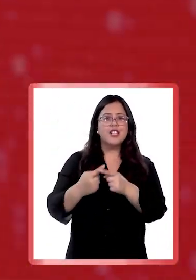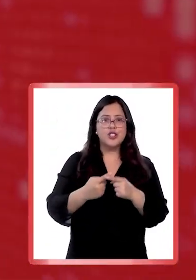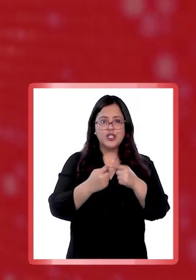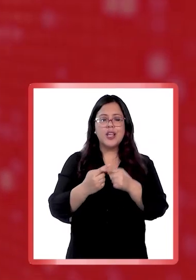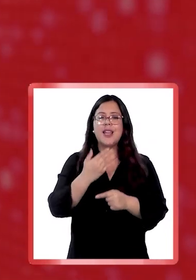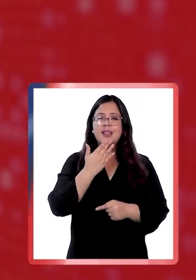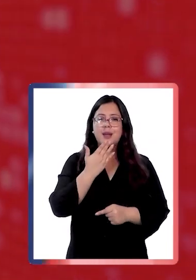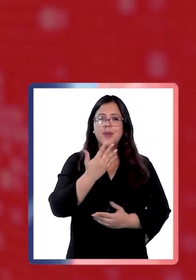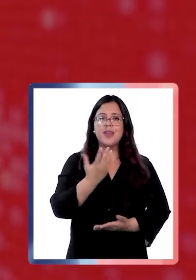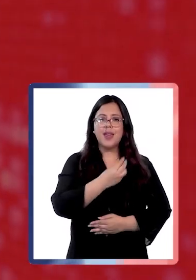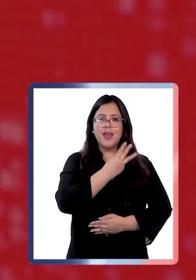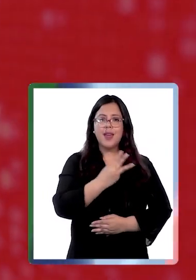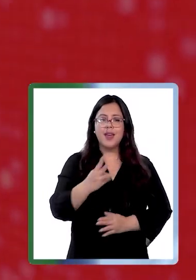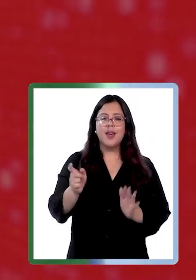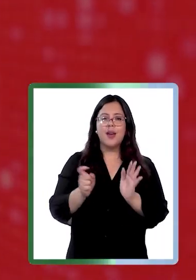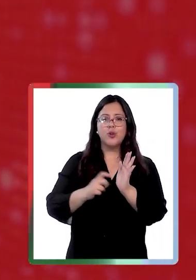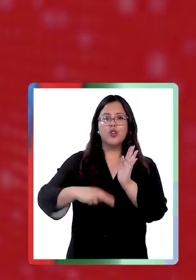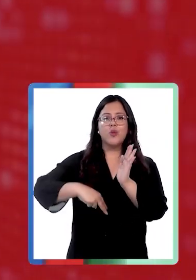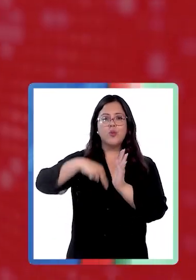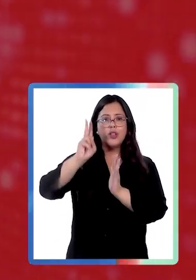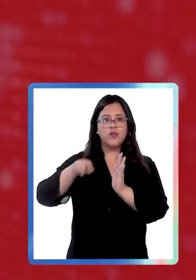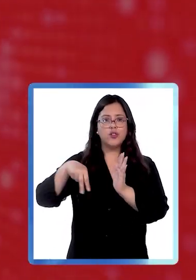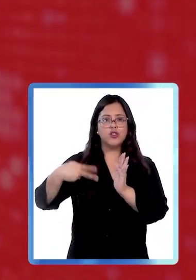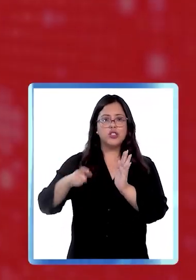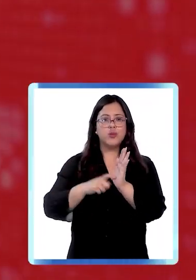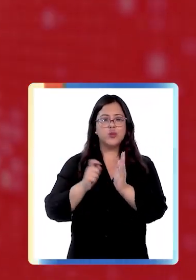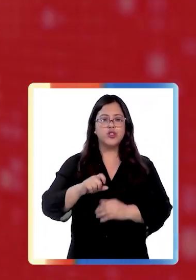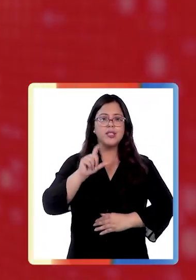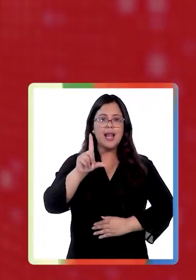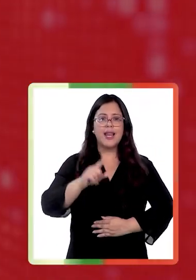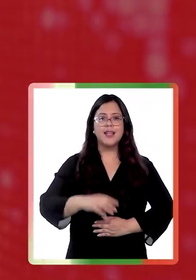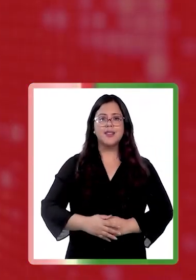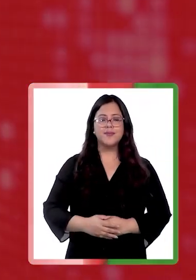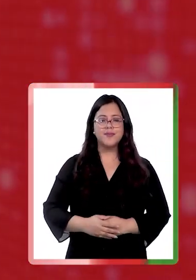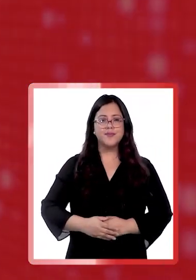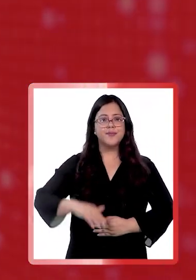de nuestras redes sociales y nuestra página web